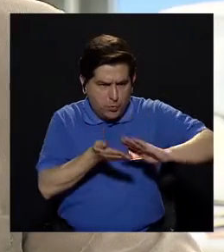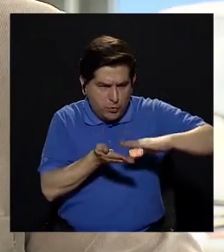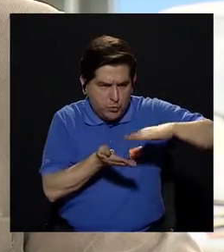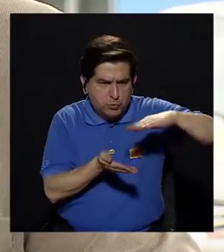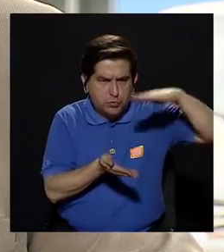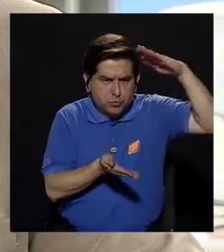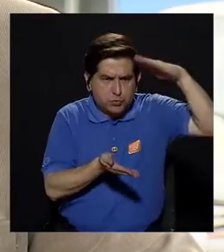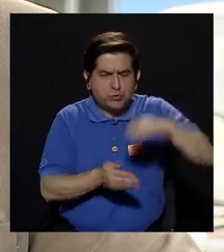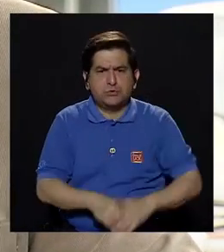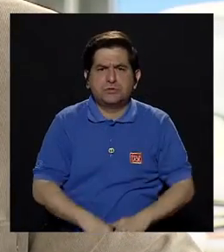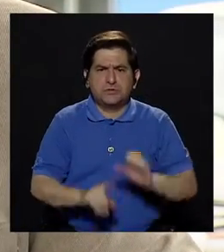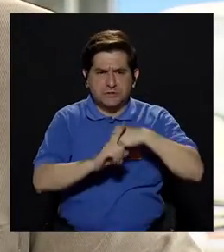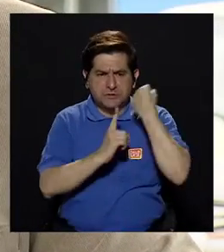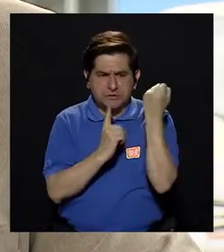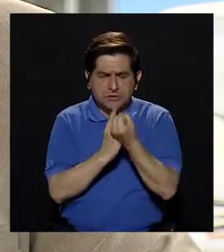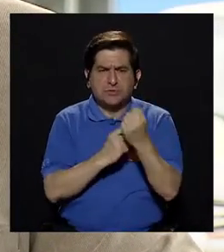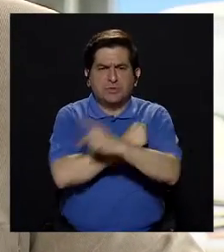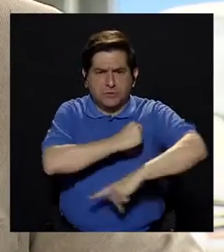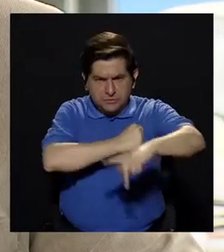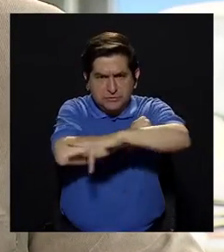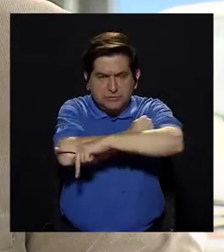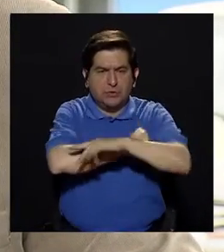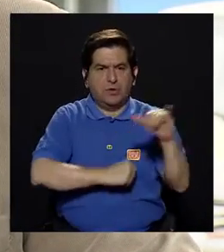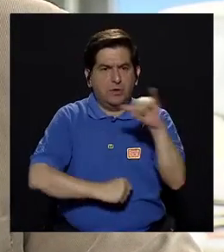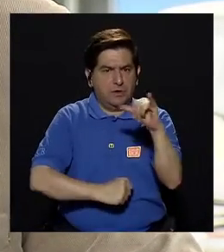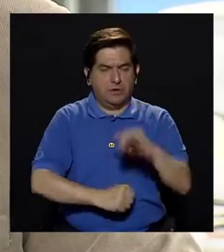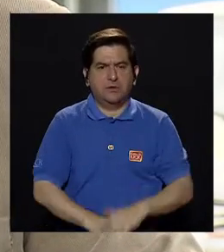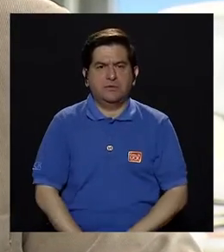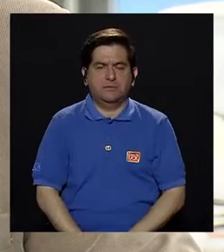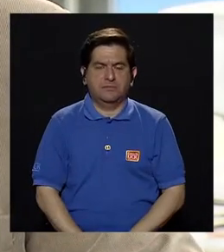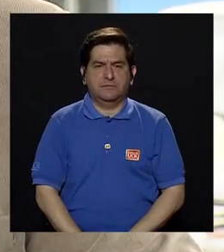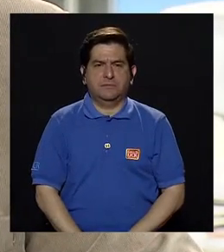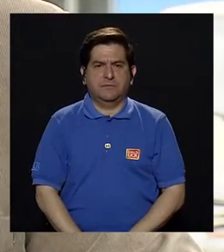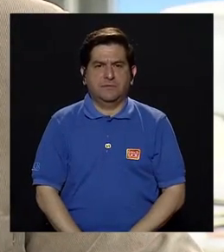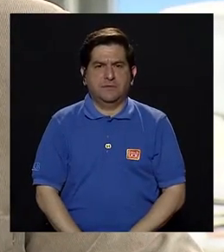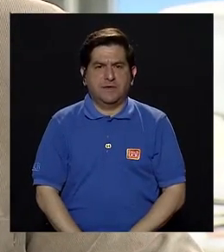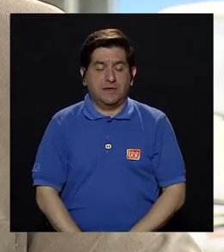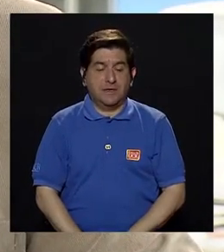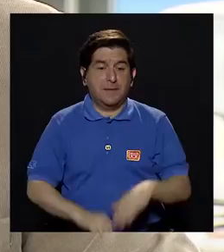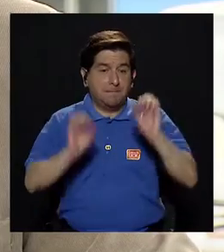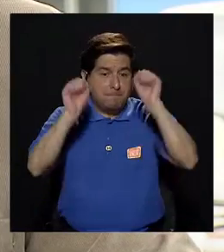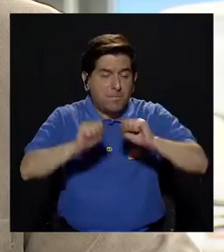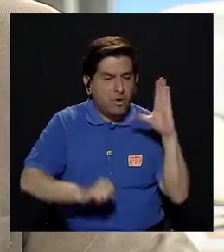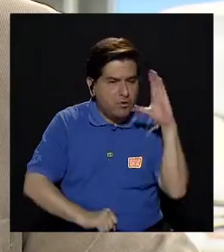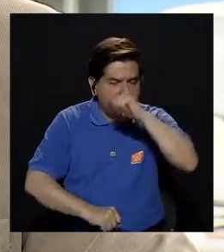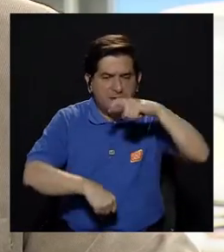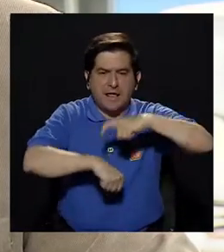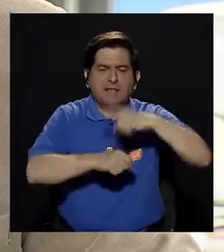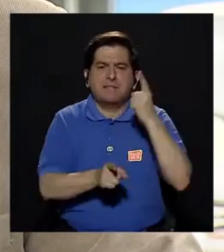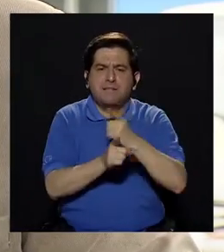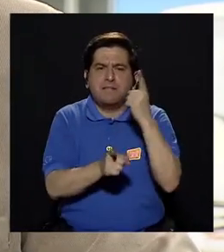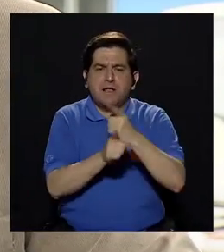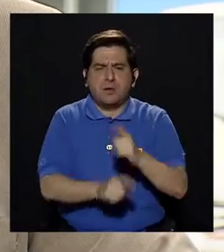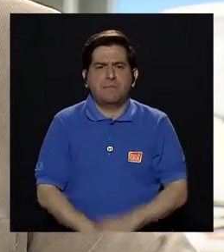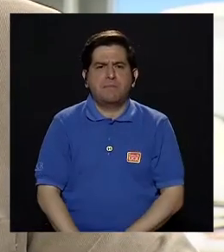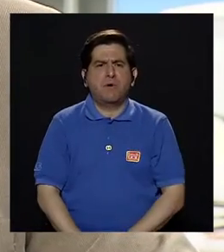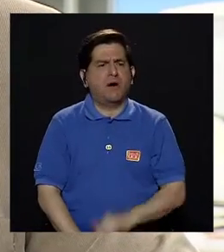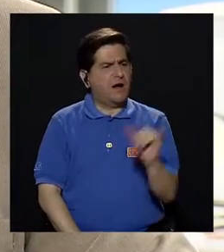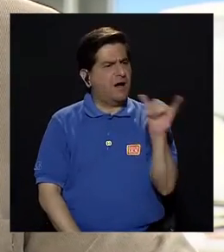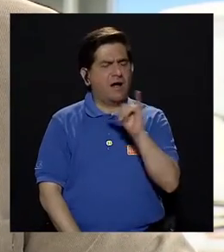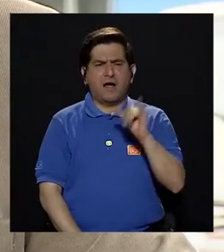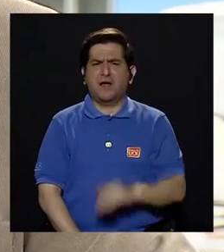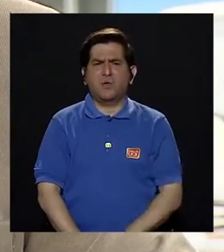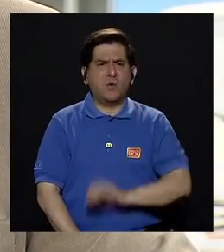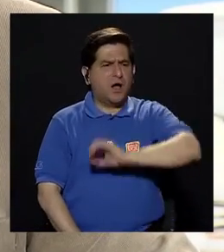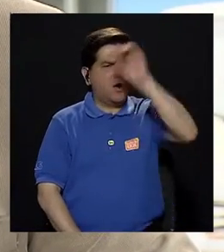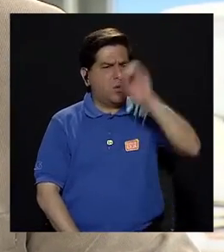más altas de prevalencia a nivel de país y además que son, pues, si se logran detectar a tiempo, tienen al mismo tiempo